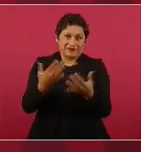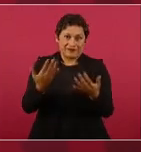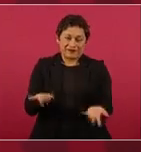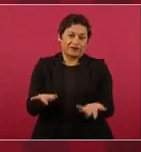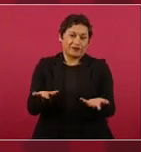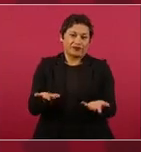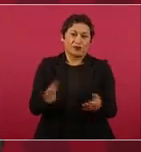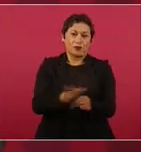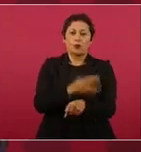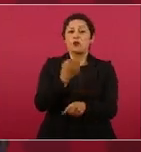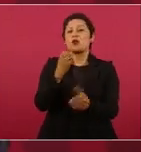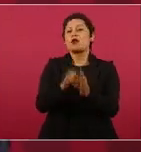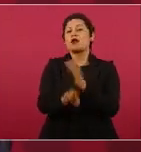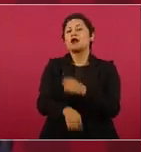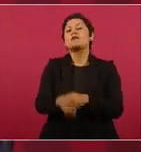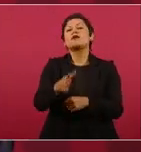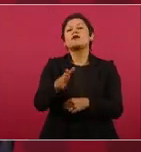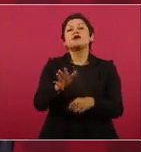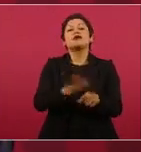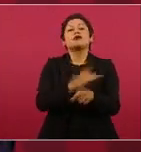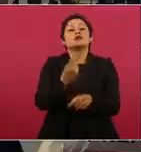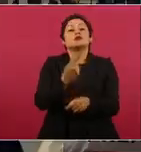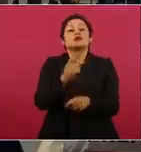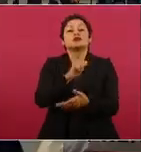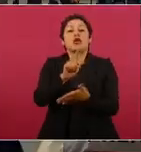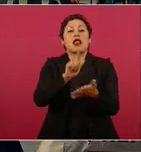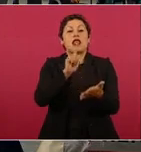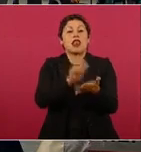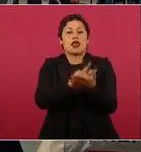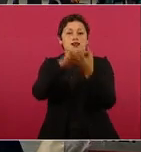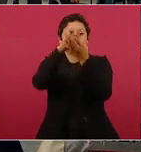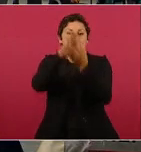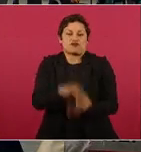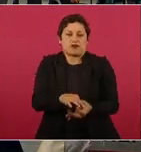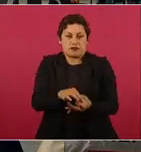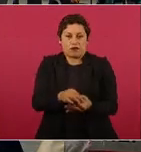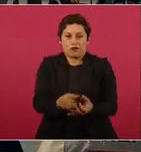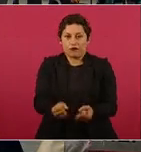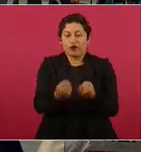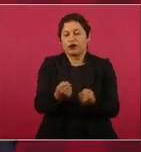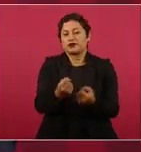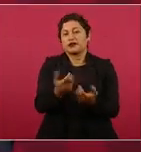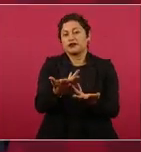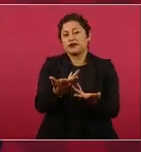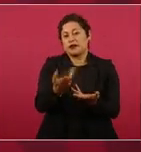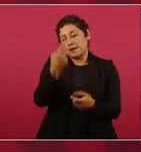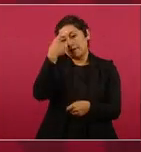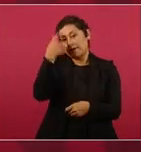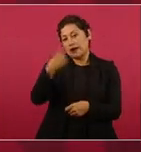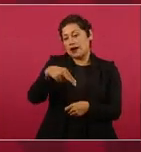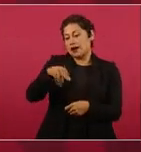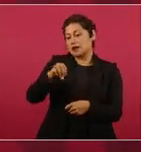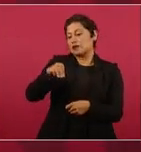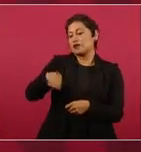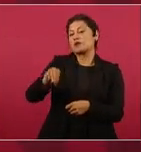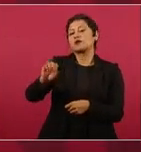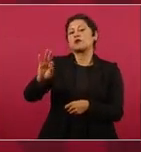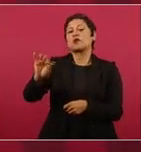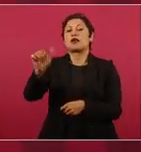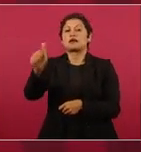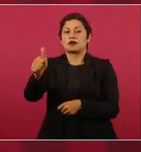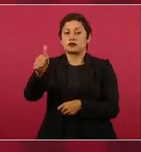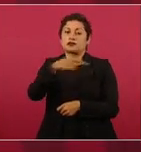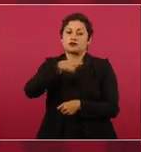tenemos más fuerza en las leyes para aplicar esta NOM 046.